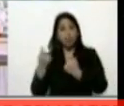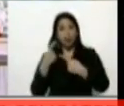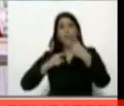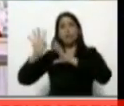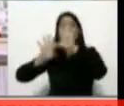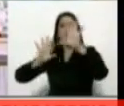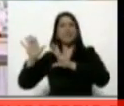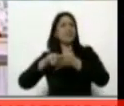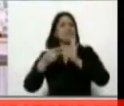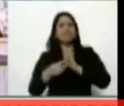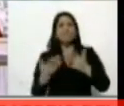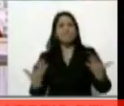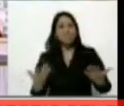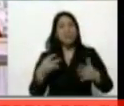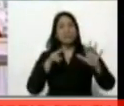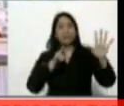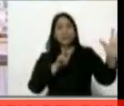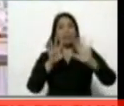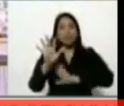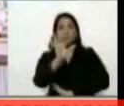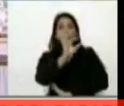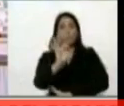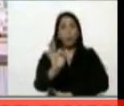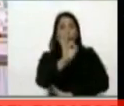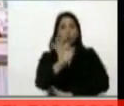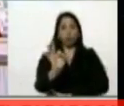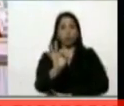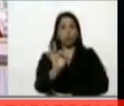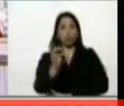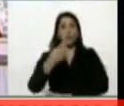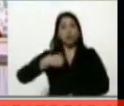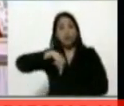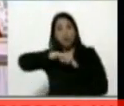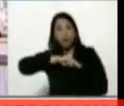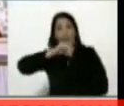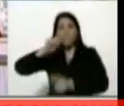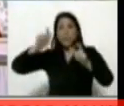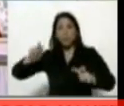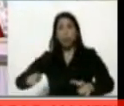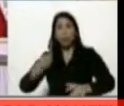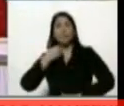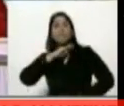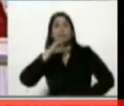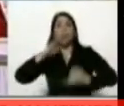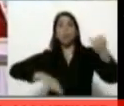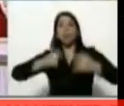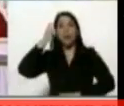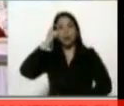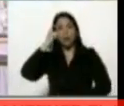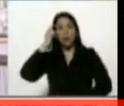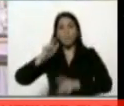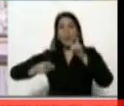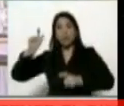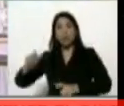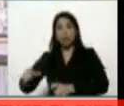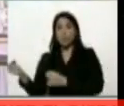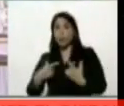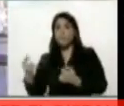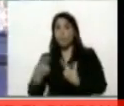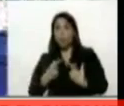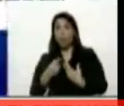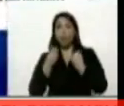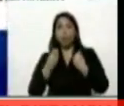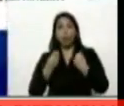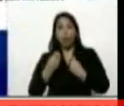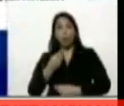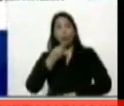país. ¿Qué está haciendo en Trinidad y Tobago? Lo mismo que puede hacer España, es lo mismo que han hecho, y lo mismo que hizo,